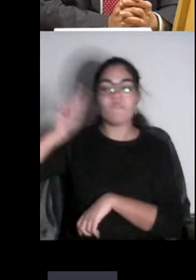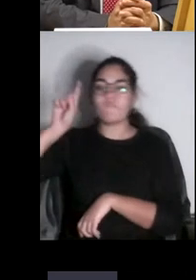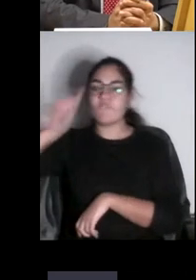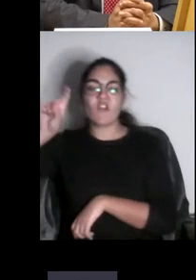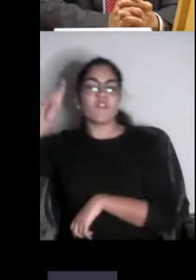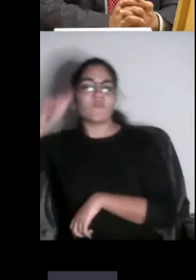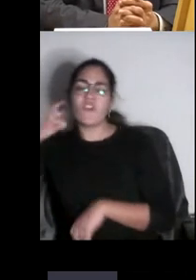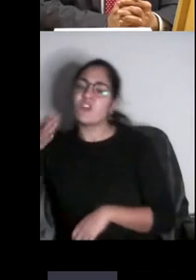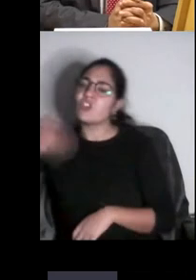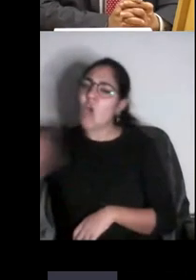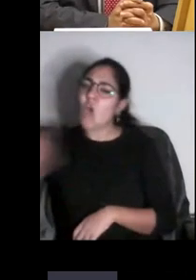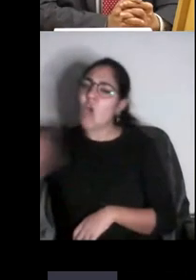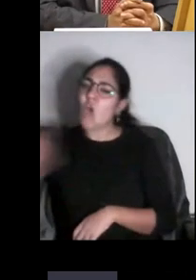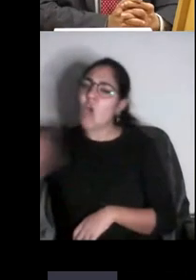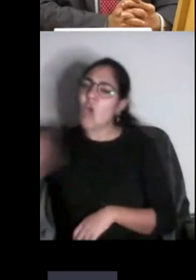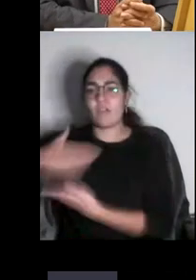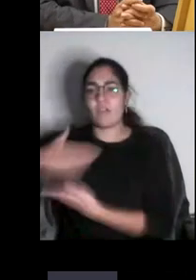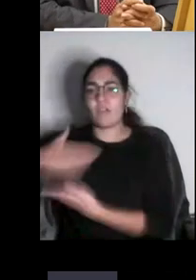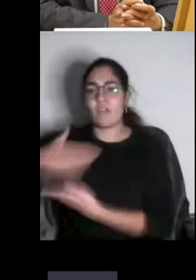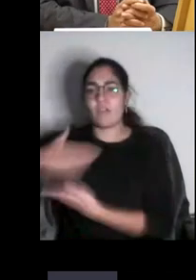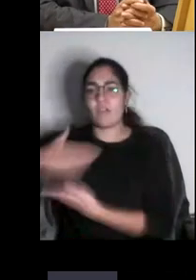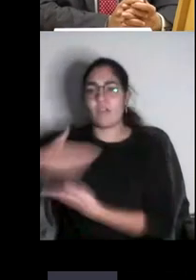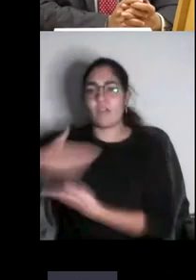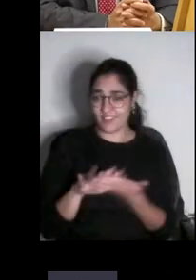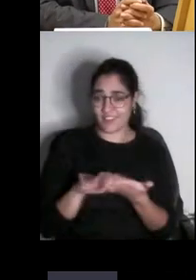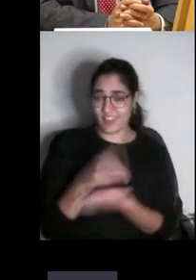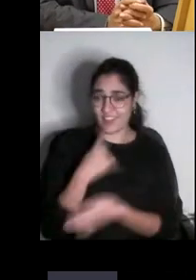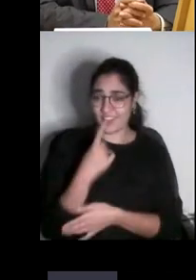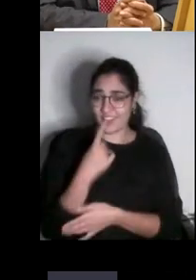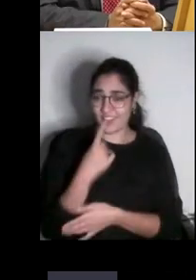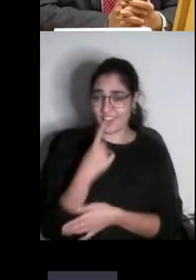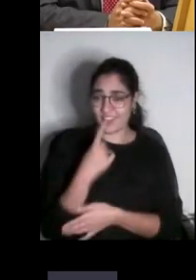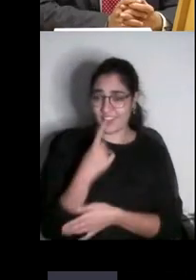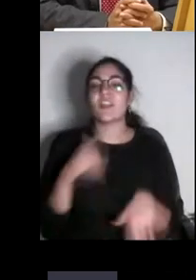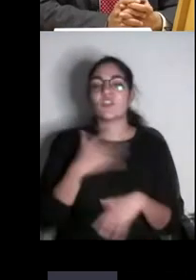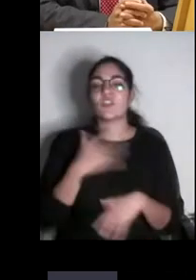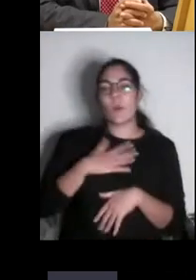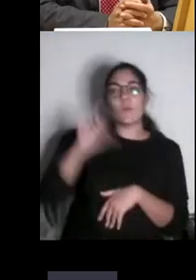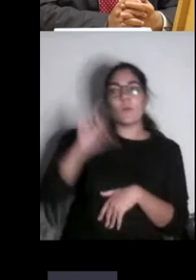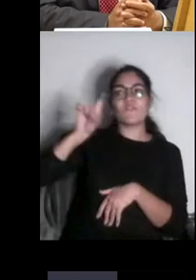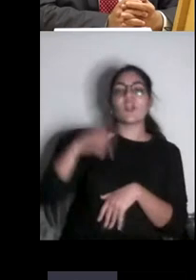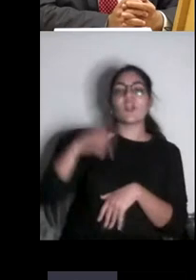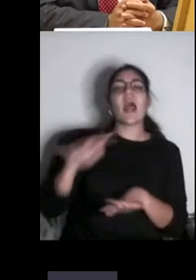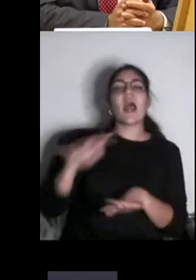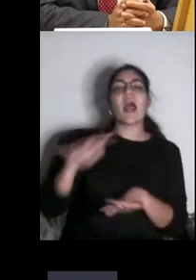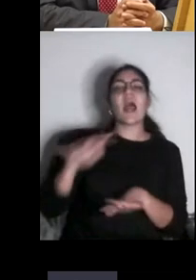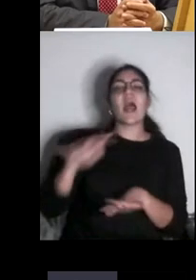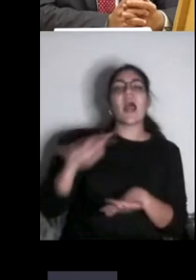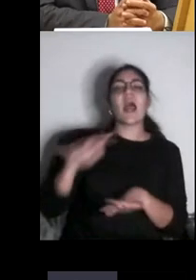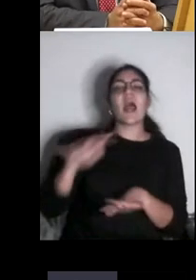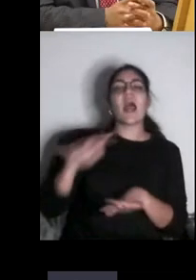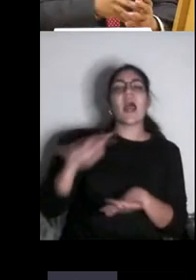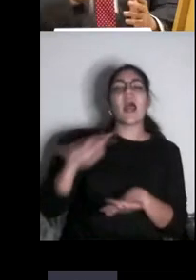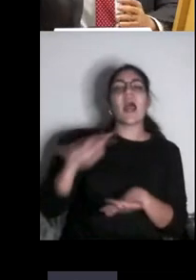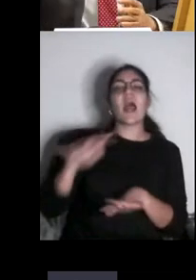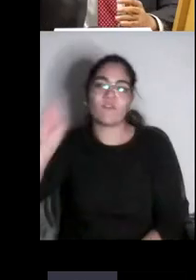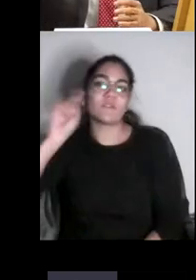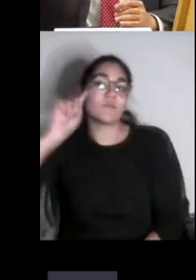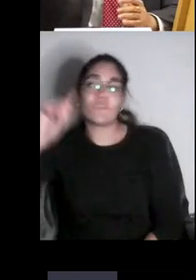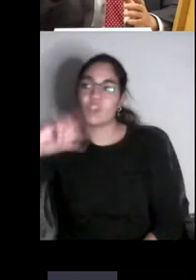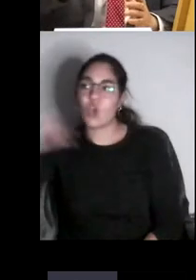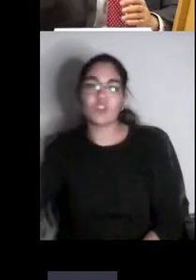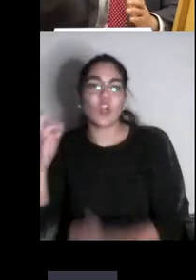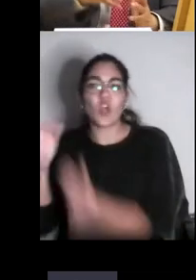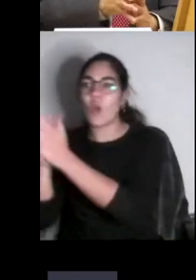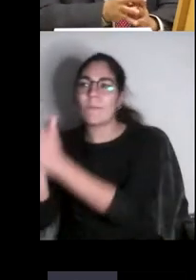del hecho, como os comentaba, de que realmente quien más se puede aprender en docencia es precisamente nuestros compañeros, de ese compañero,